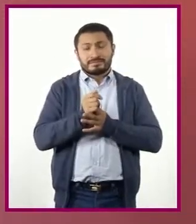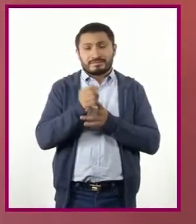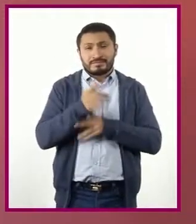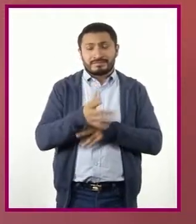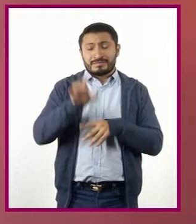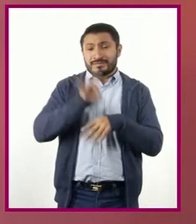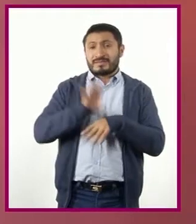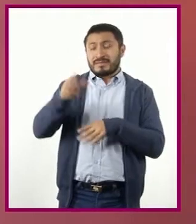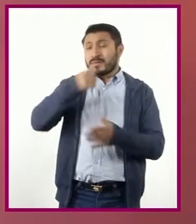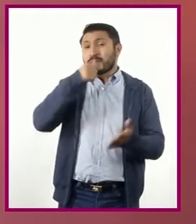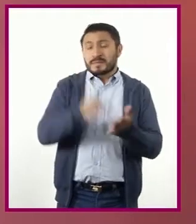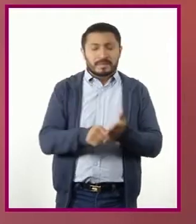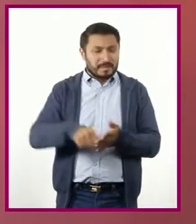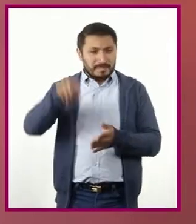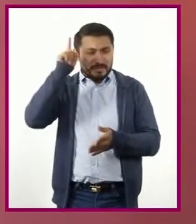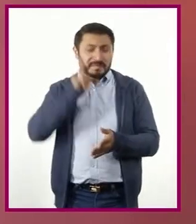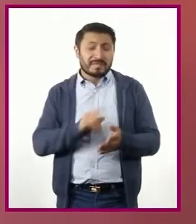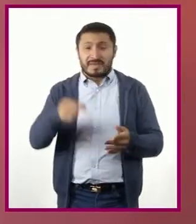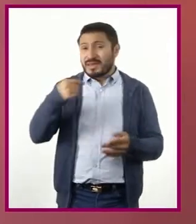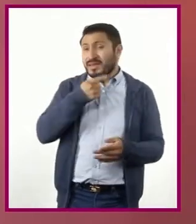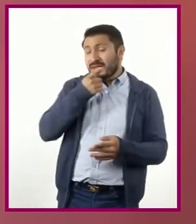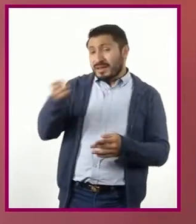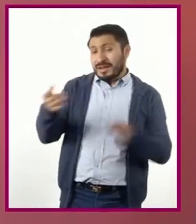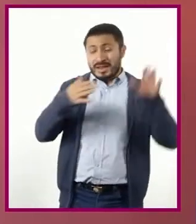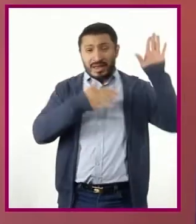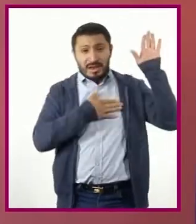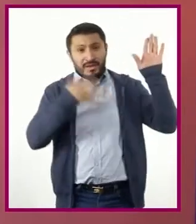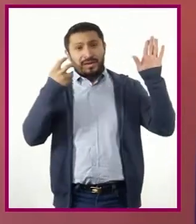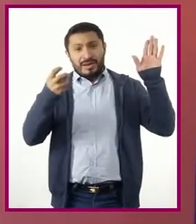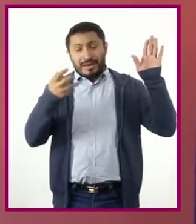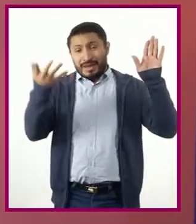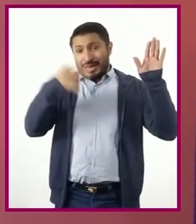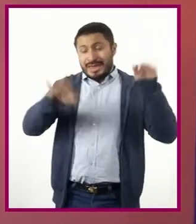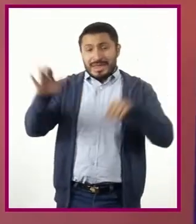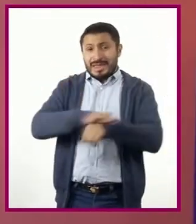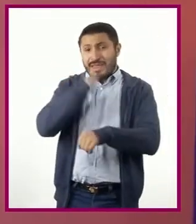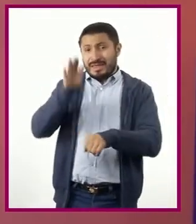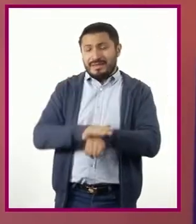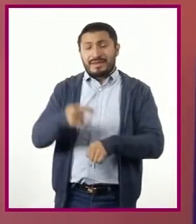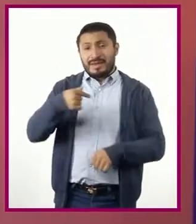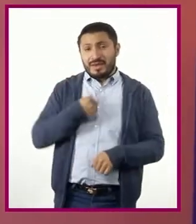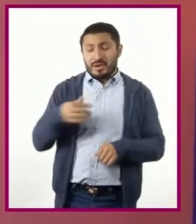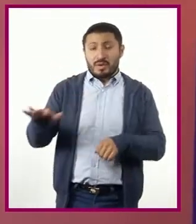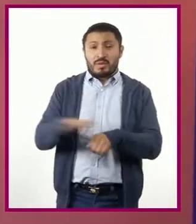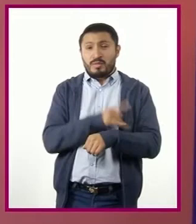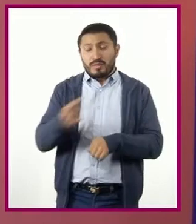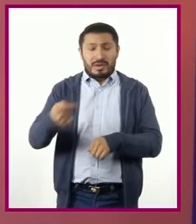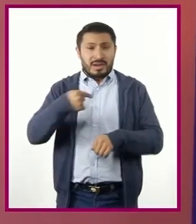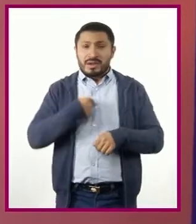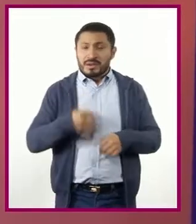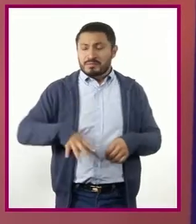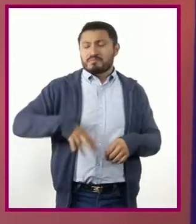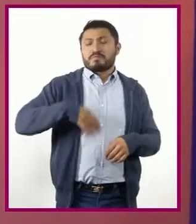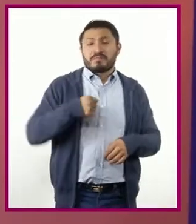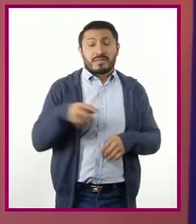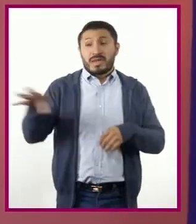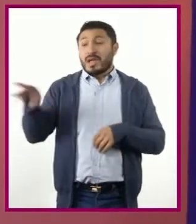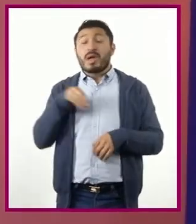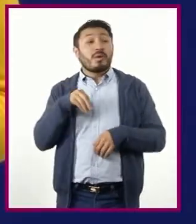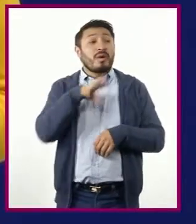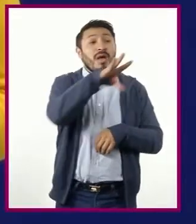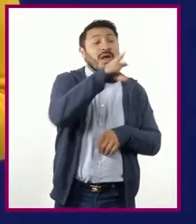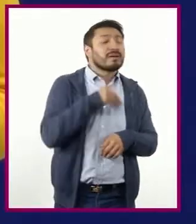muchacha de sus sueños y le dijera: te prometo que ese 10 que me saqué lo obtuve por mis propios méritos, no le copié a